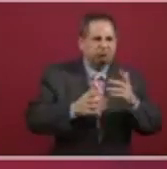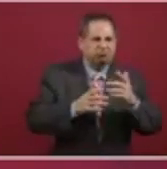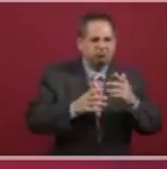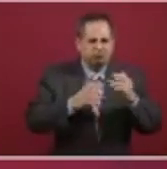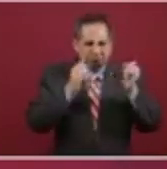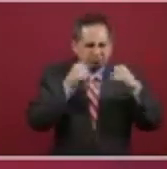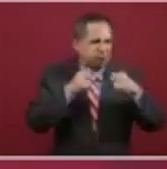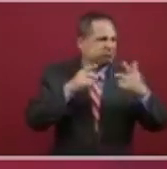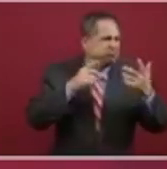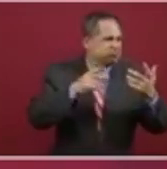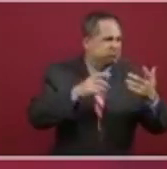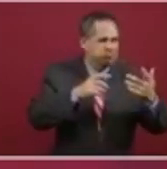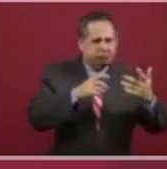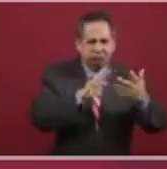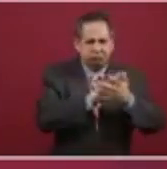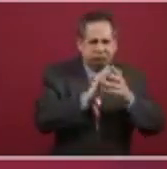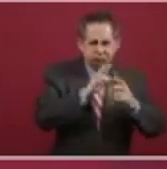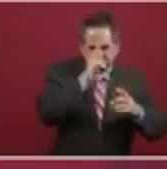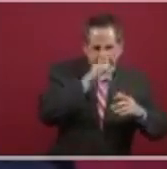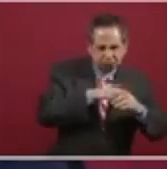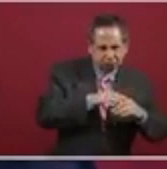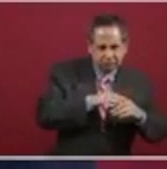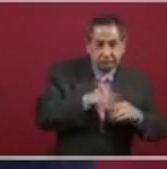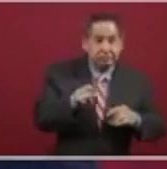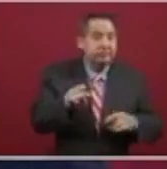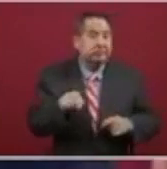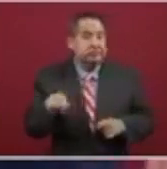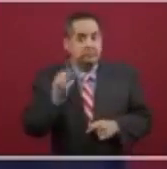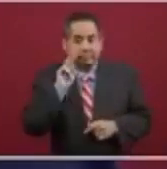la delincuencia, se